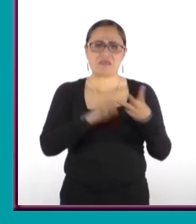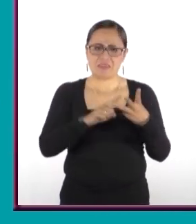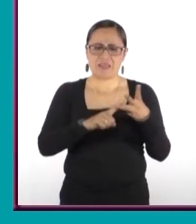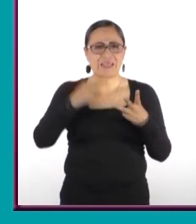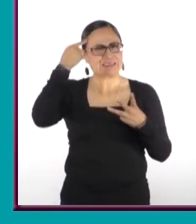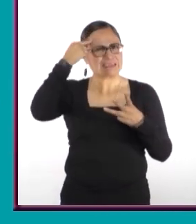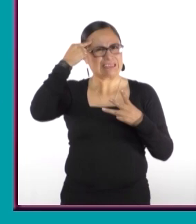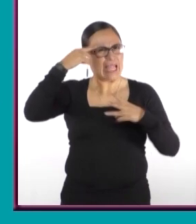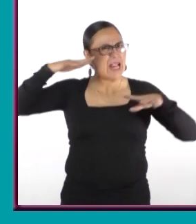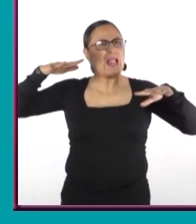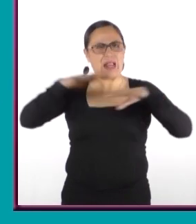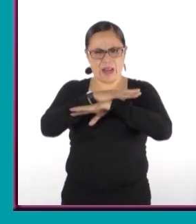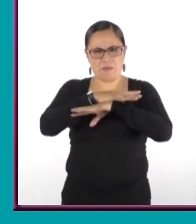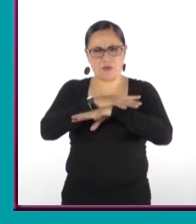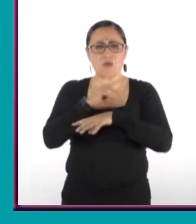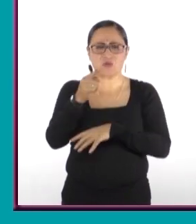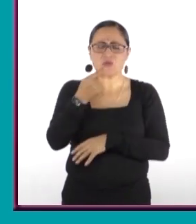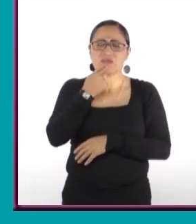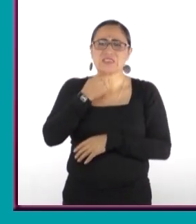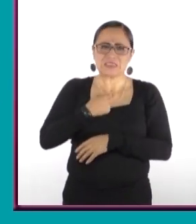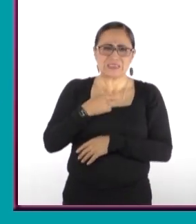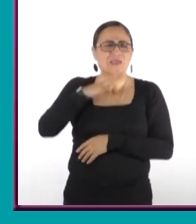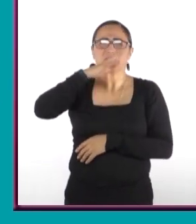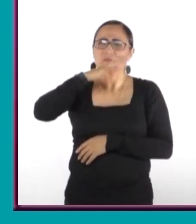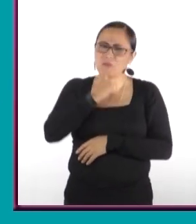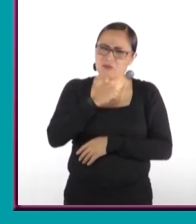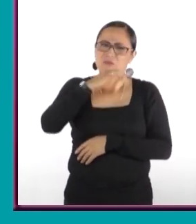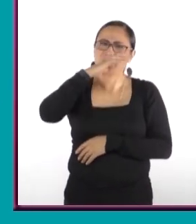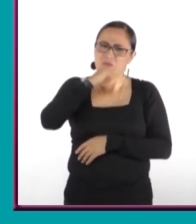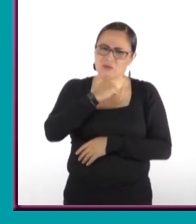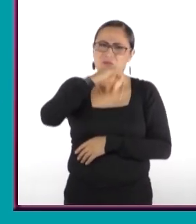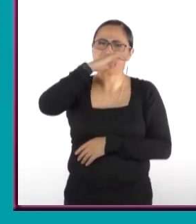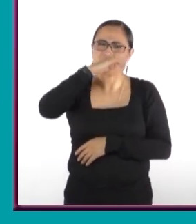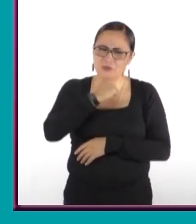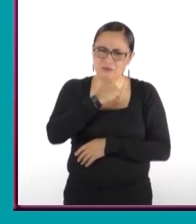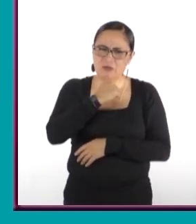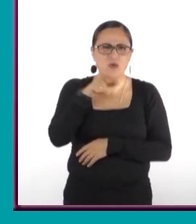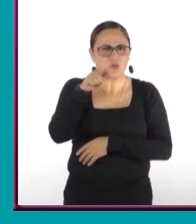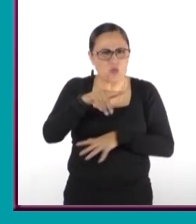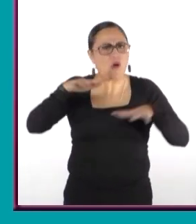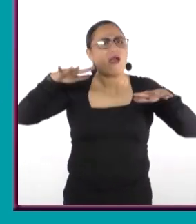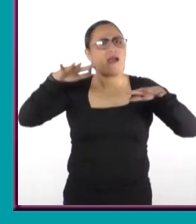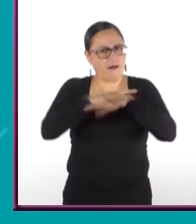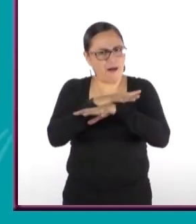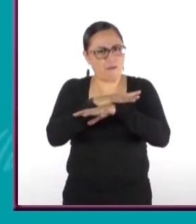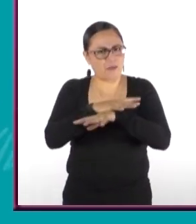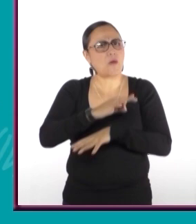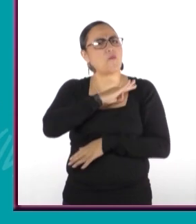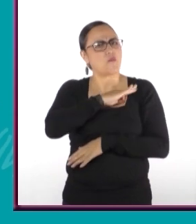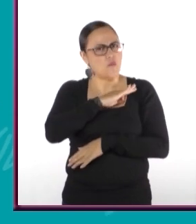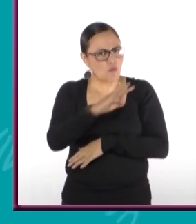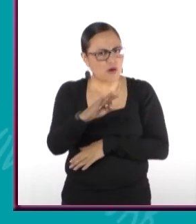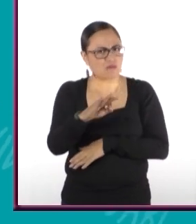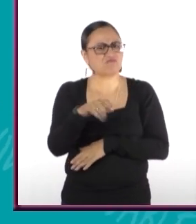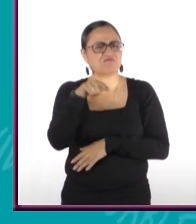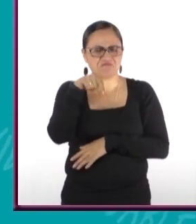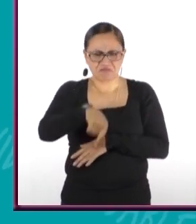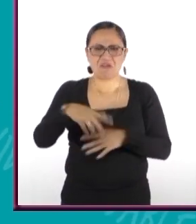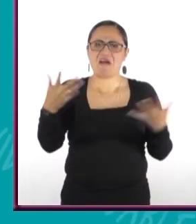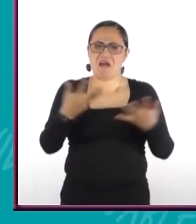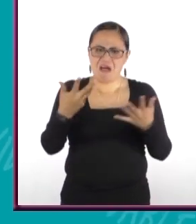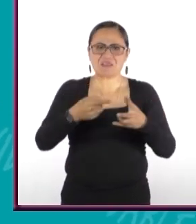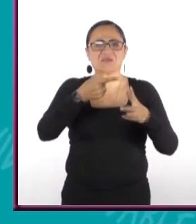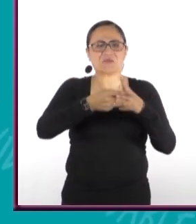3. Cambia el discurso. Si te dices, nunca podré hacer esta operación, sustitúyelo por, puedo trabajar